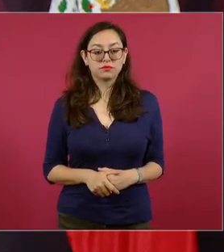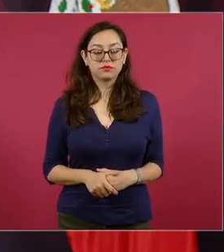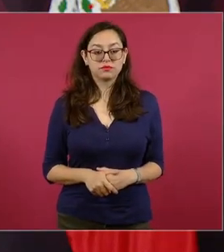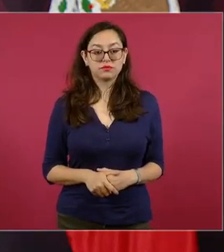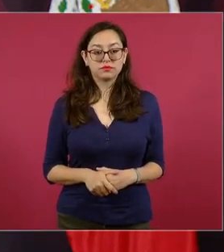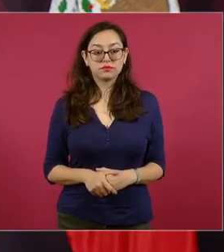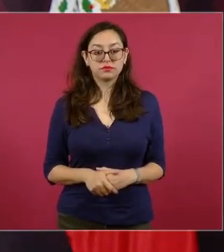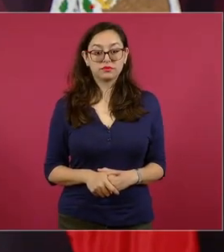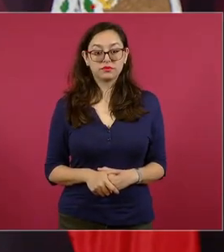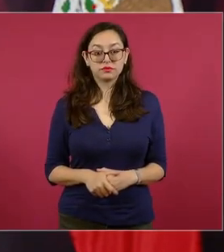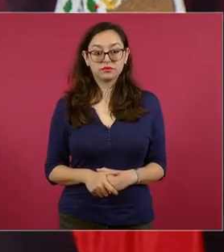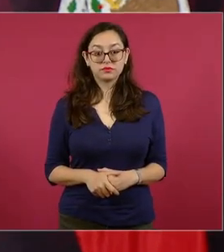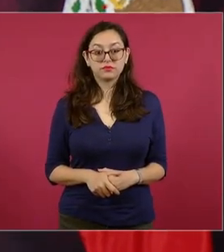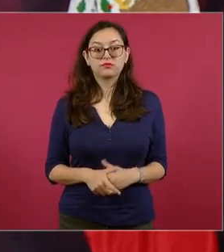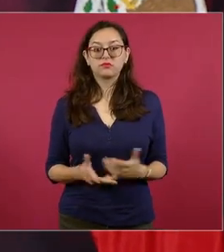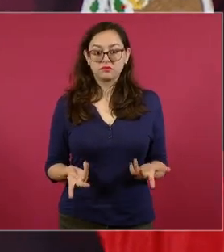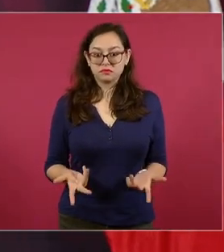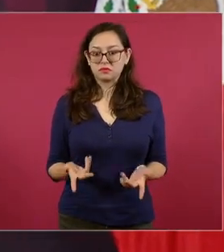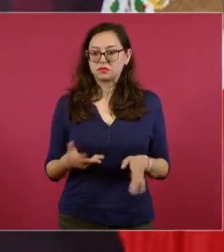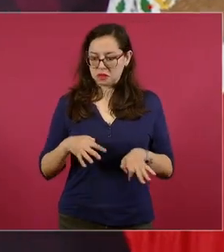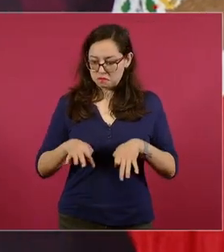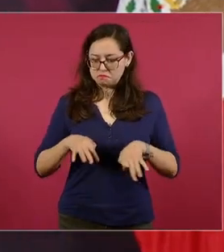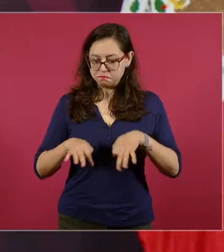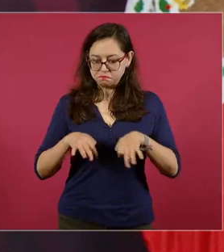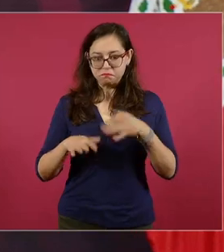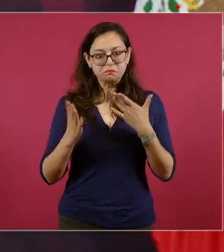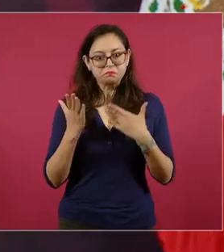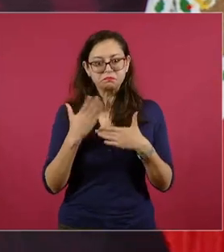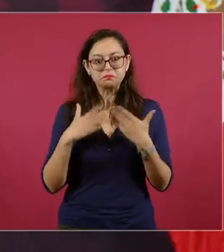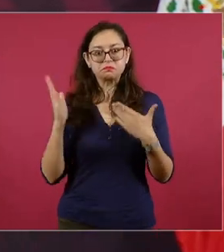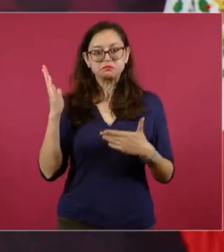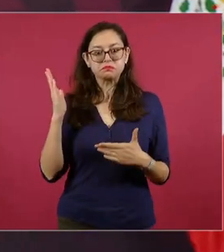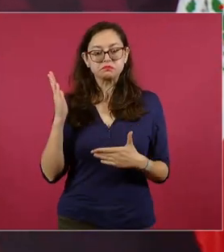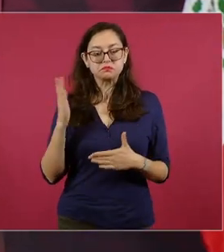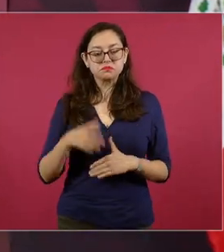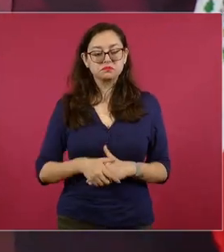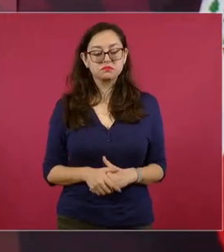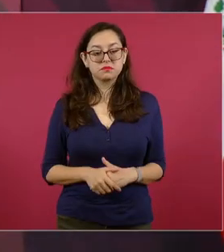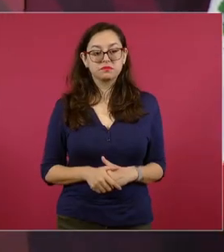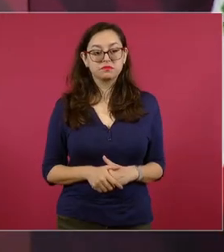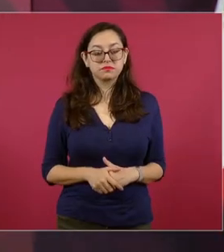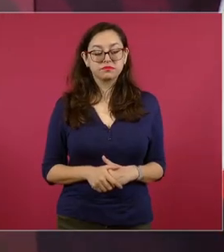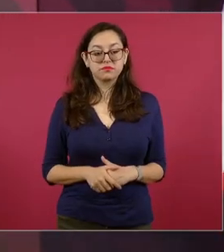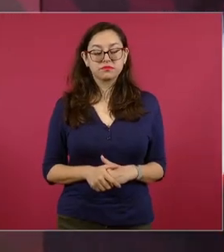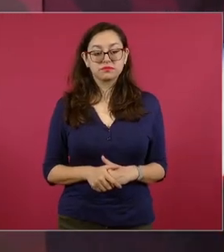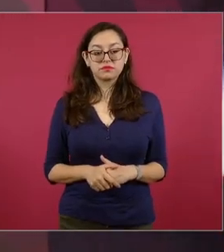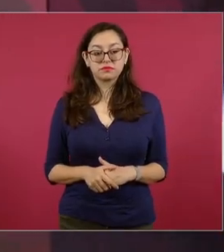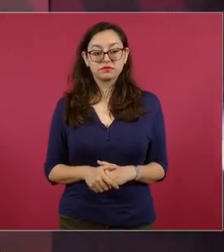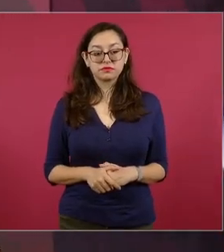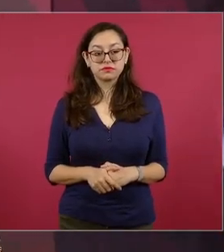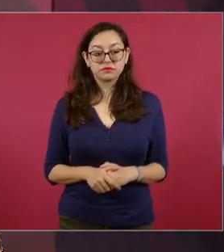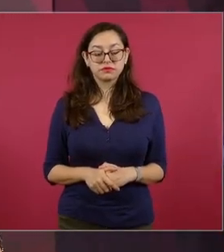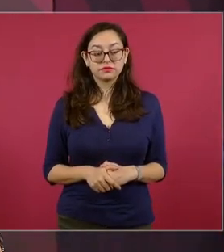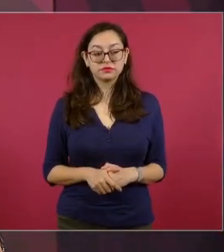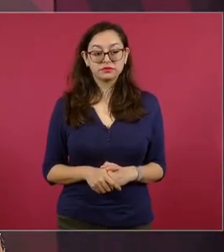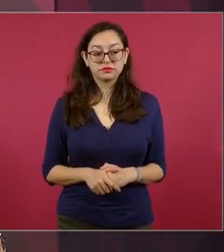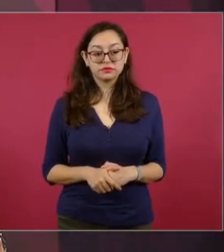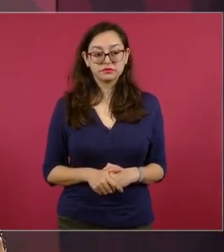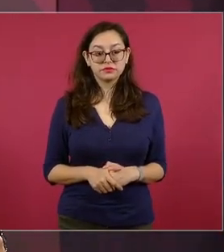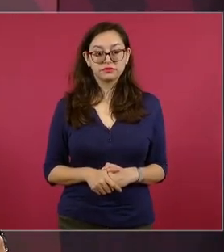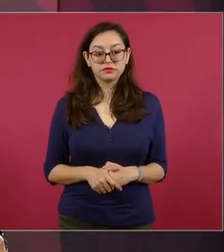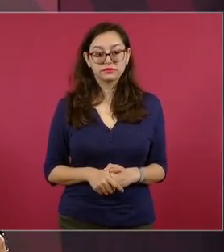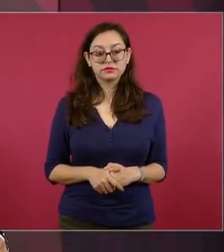Y con trabajo salieron adelante hasta en la época